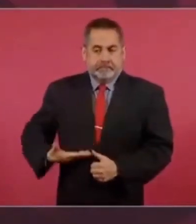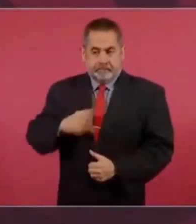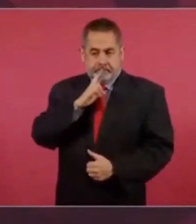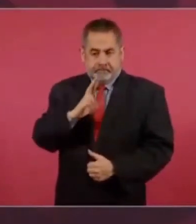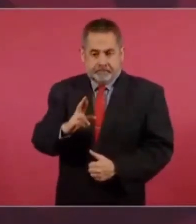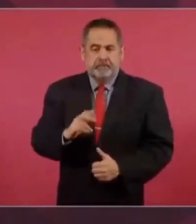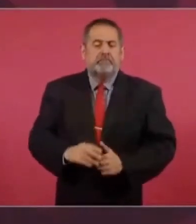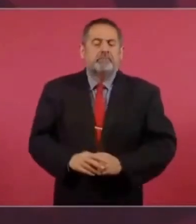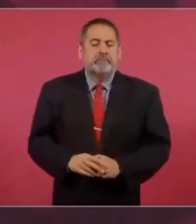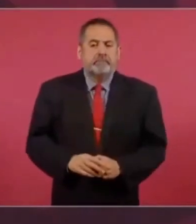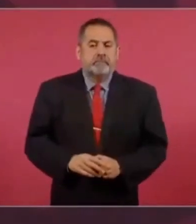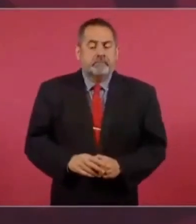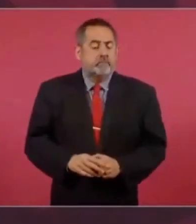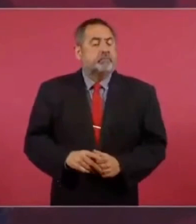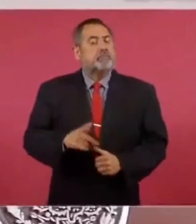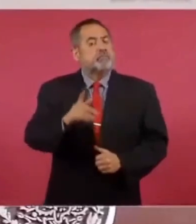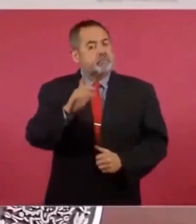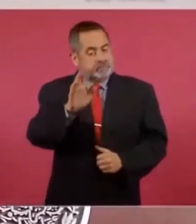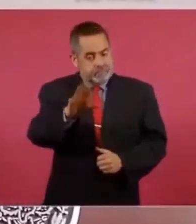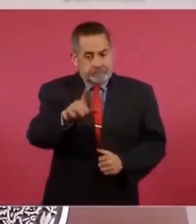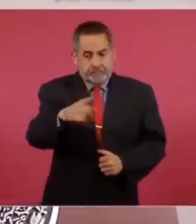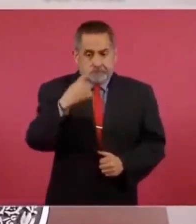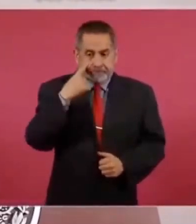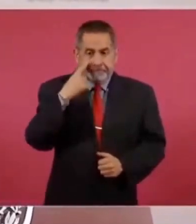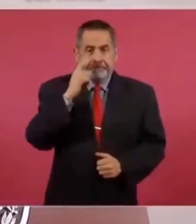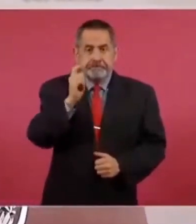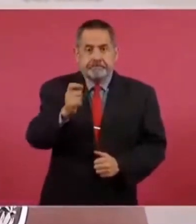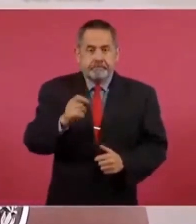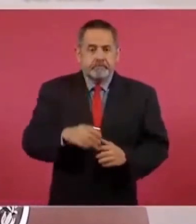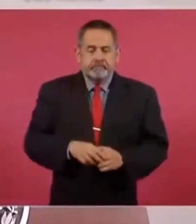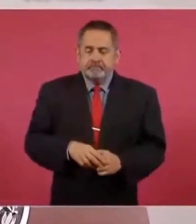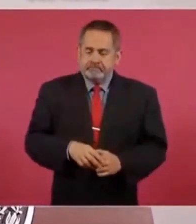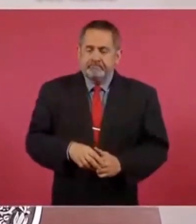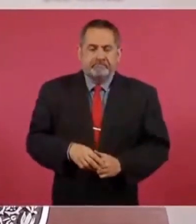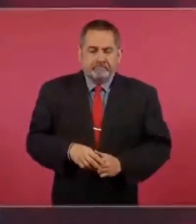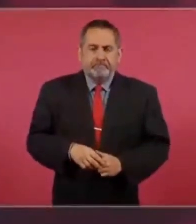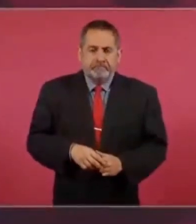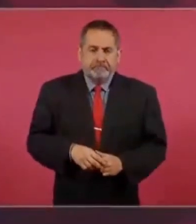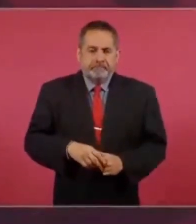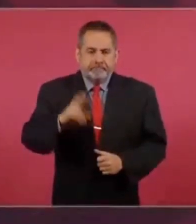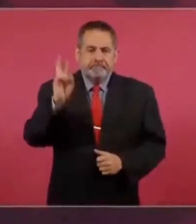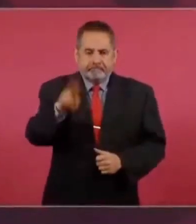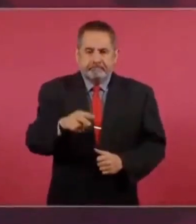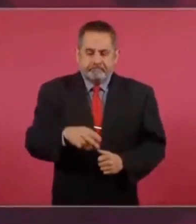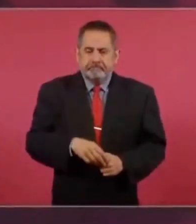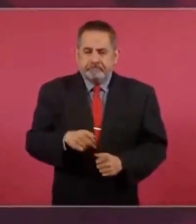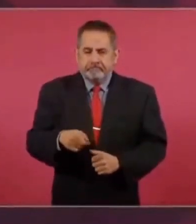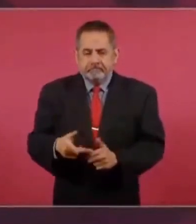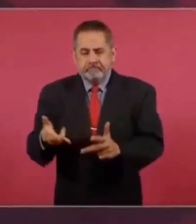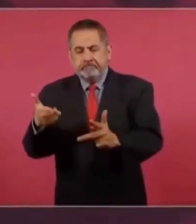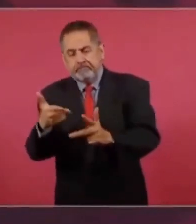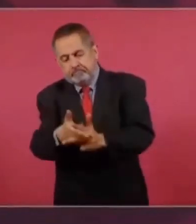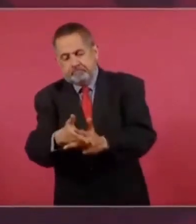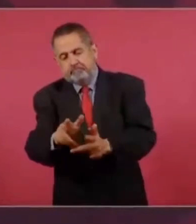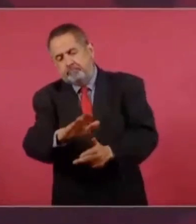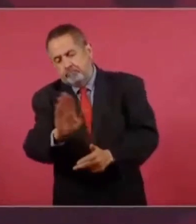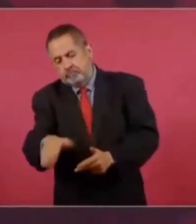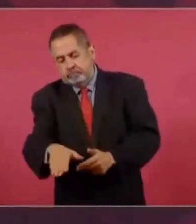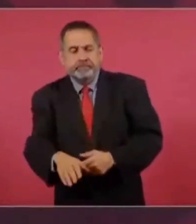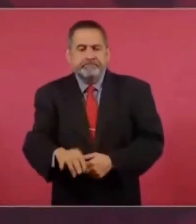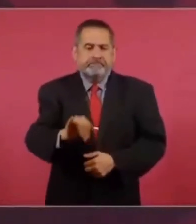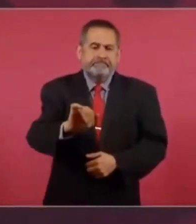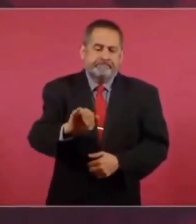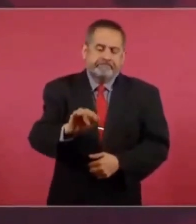lo cierto es que sí fue asesinado el joven